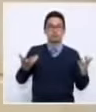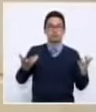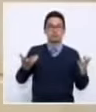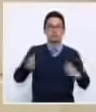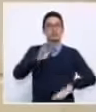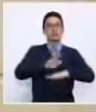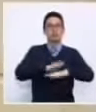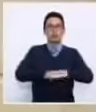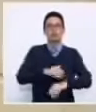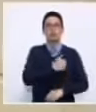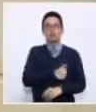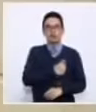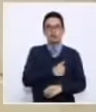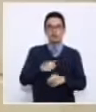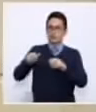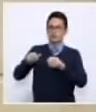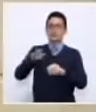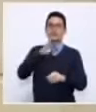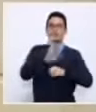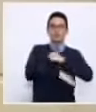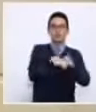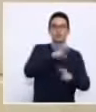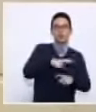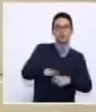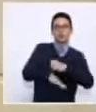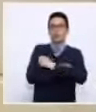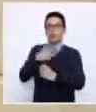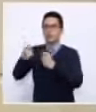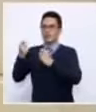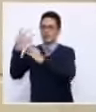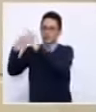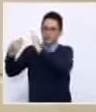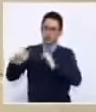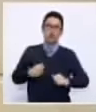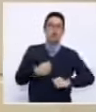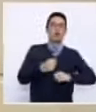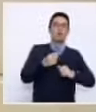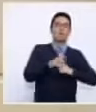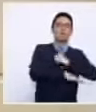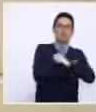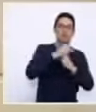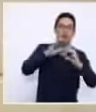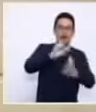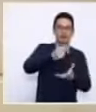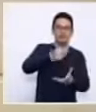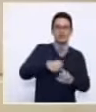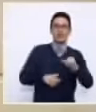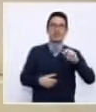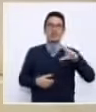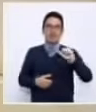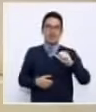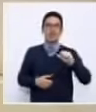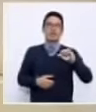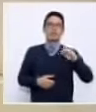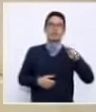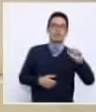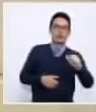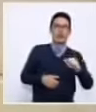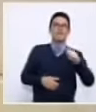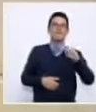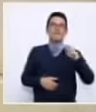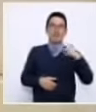Invito a que se sienten en una mesa, Ministerio de Agricultura, Ministerio de Comercio Exterior, Ministerio de Hacienda, ICA, INVIMA, DIAN, Banco Agrario,